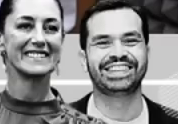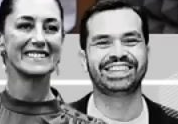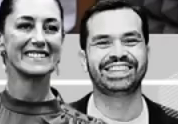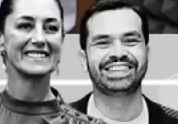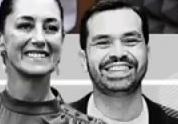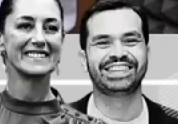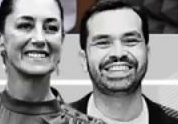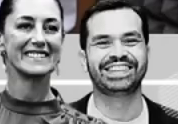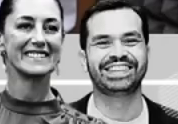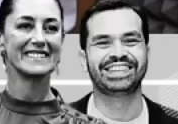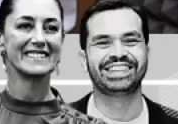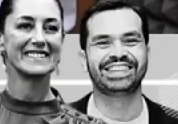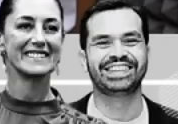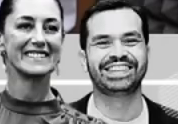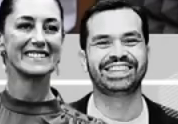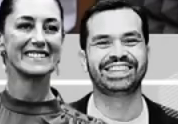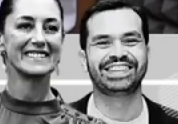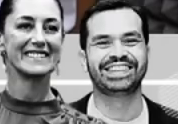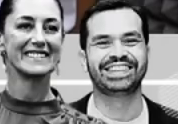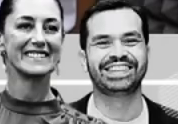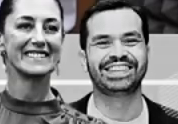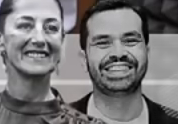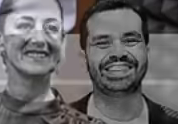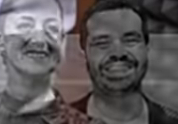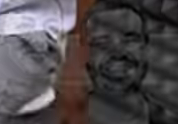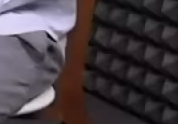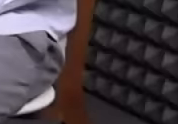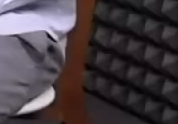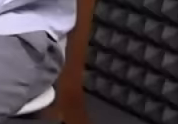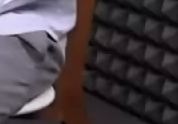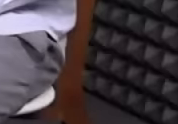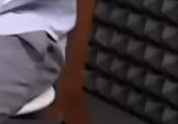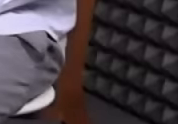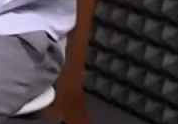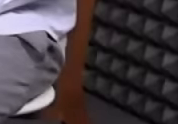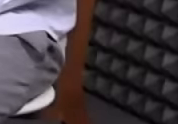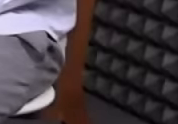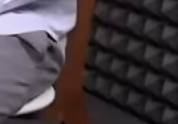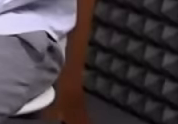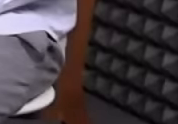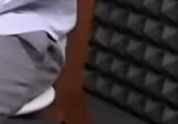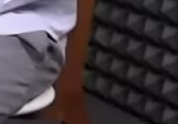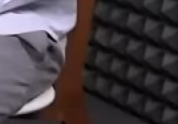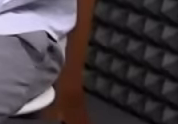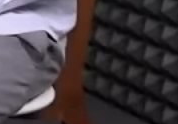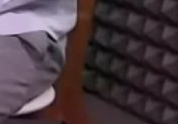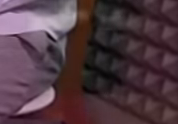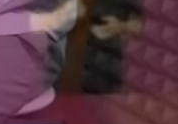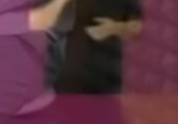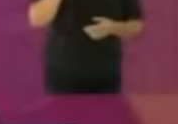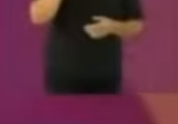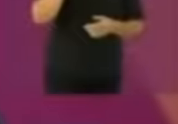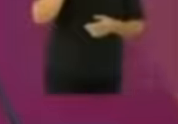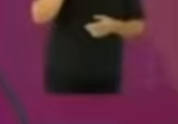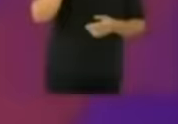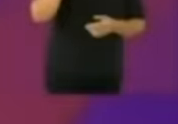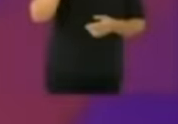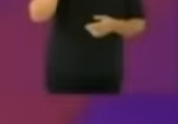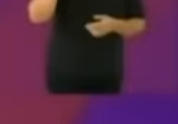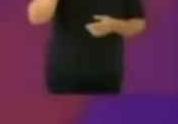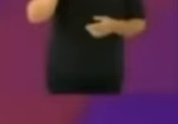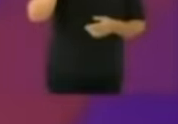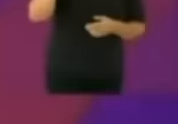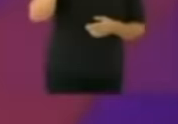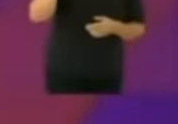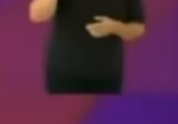funcionaria electa dos veces en posiciones muy relevantes en Tlalpan, en la Ciudad de México. Y pues Xóchitl